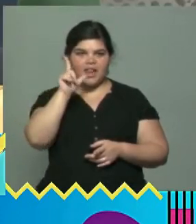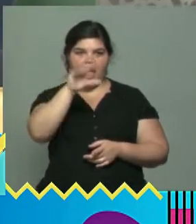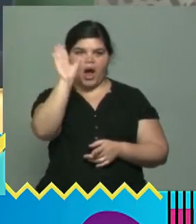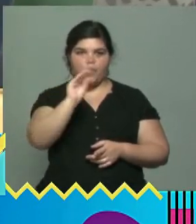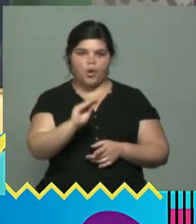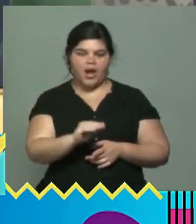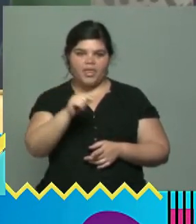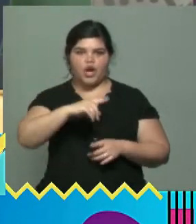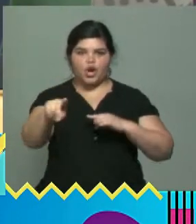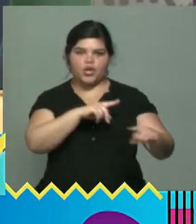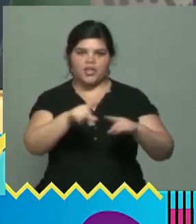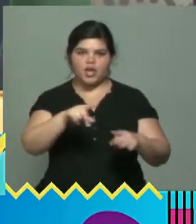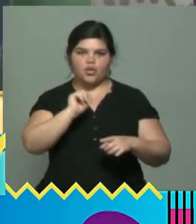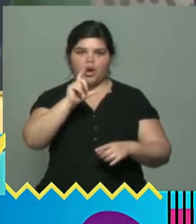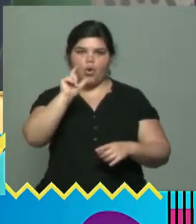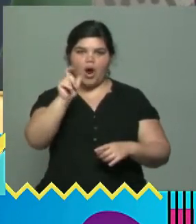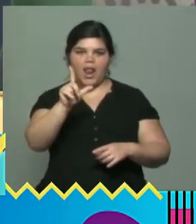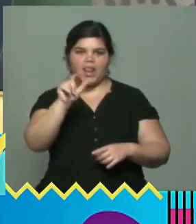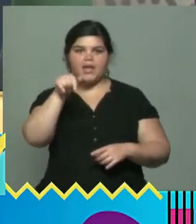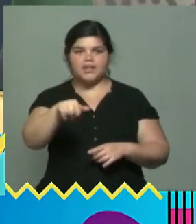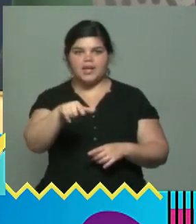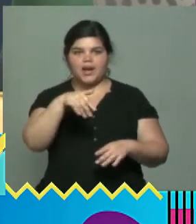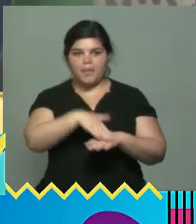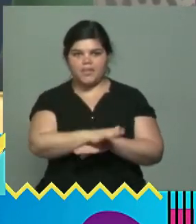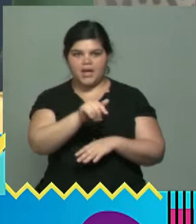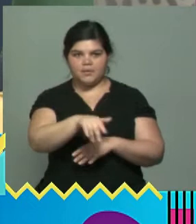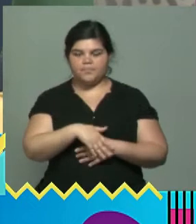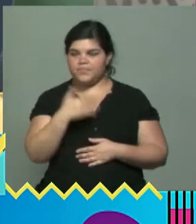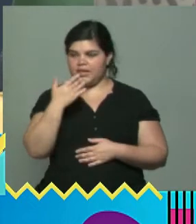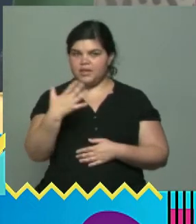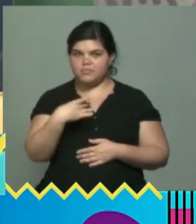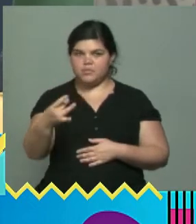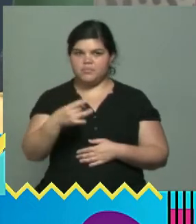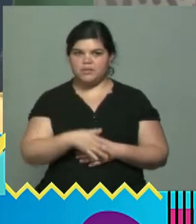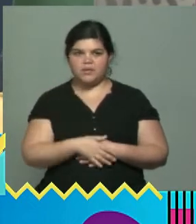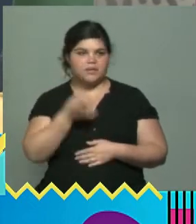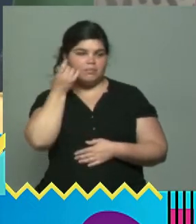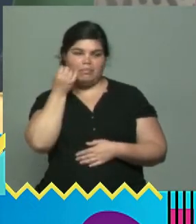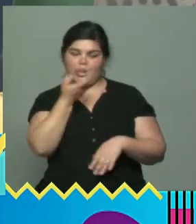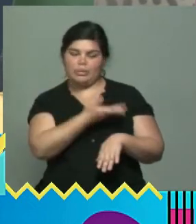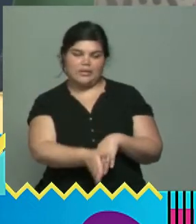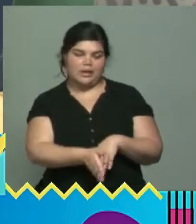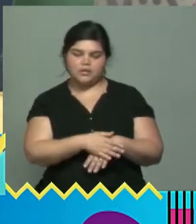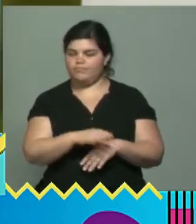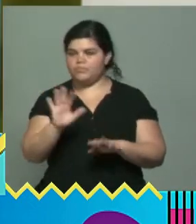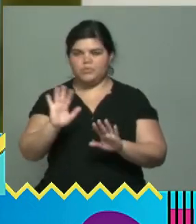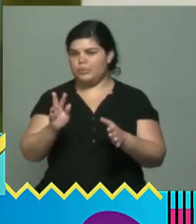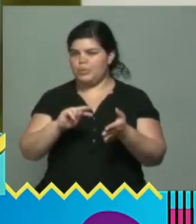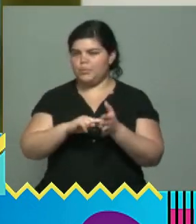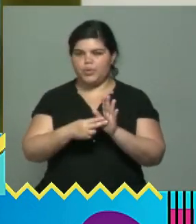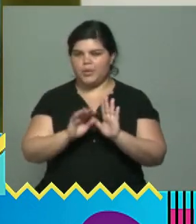y coordinadora del OVAL de Capital. Muchas gracias, Daniela, por estar acá. Muchas gracias por invitarme, perdón por la tardanza. No pasa nada, no pasa